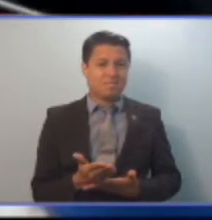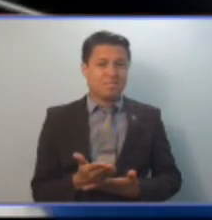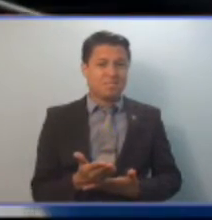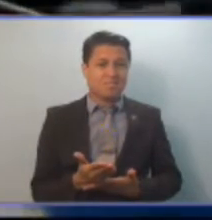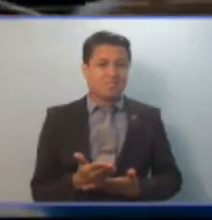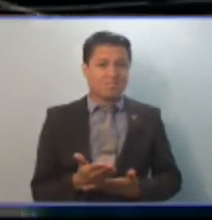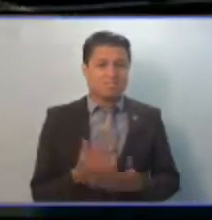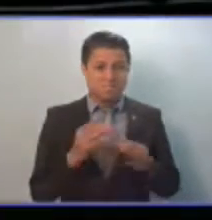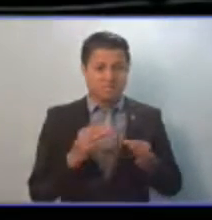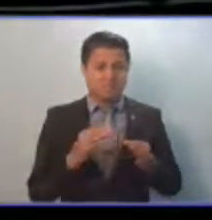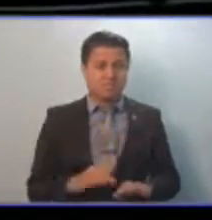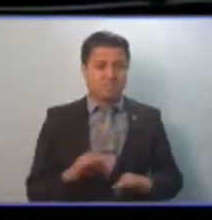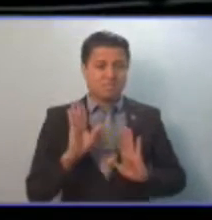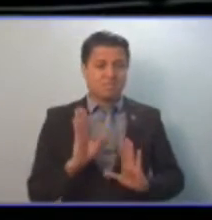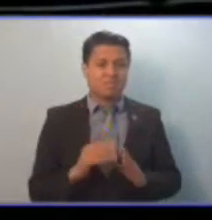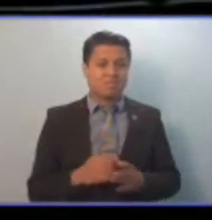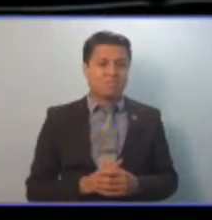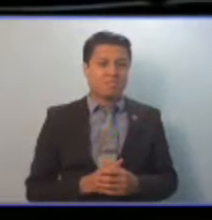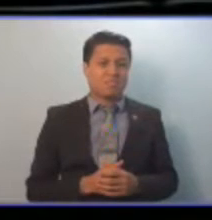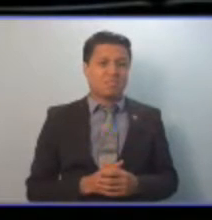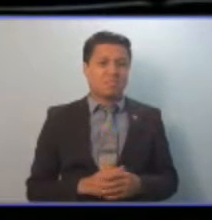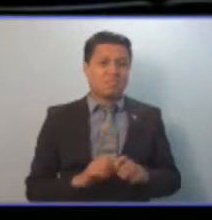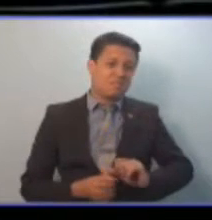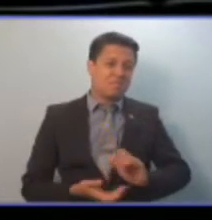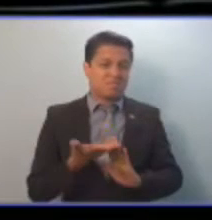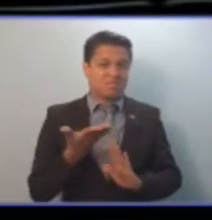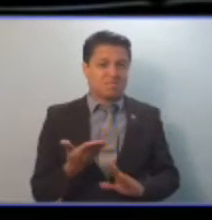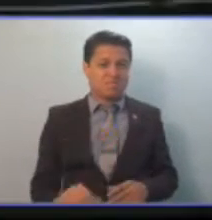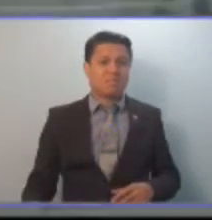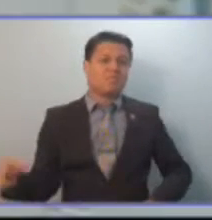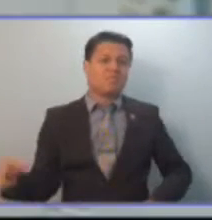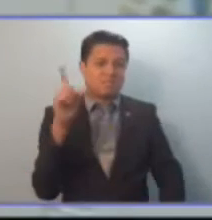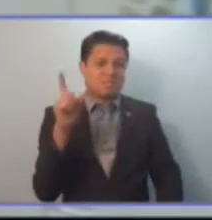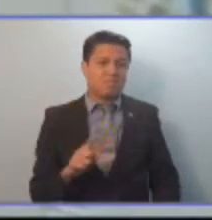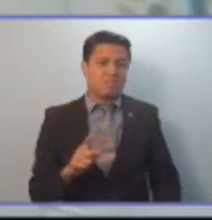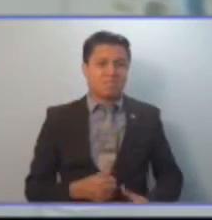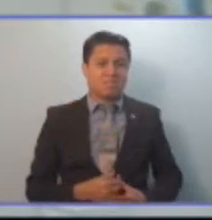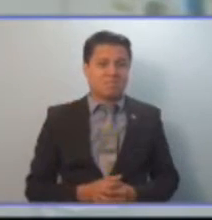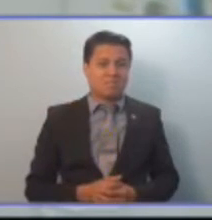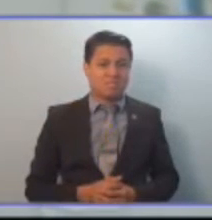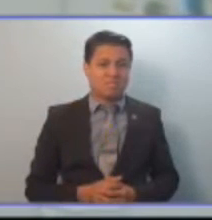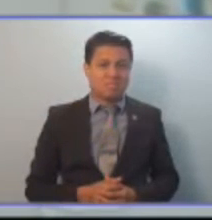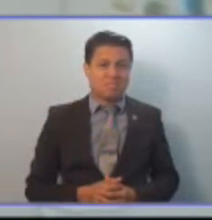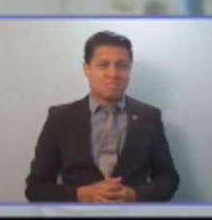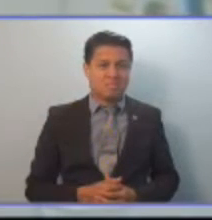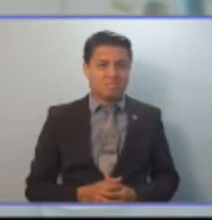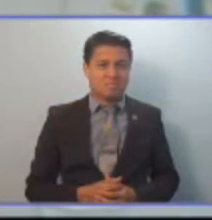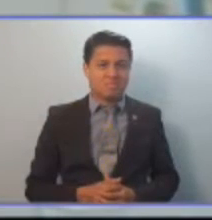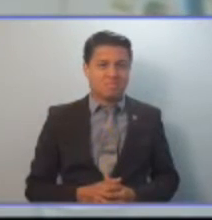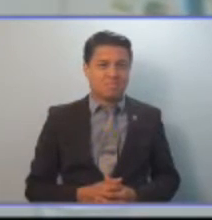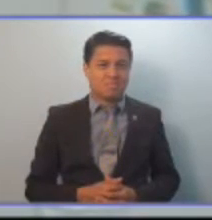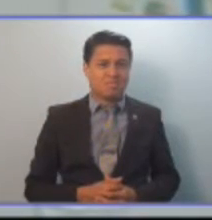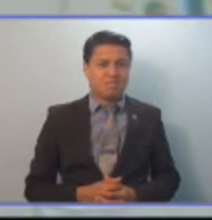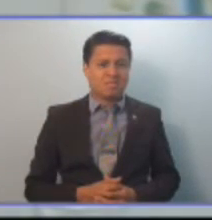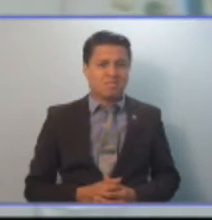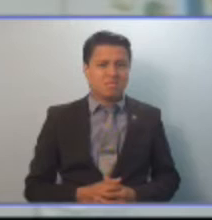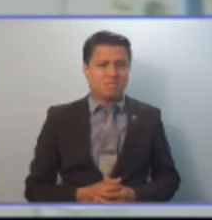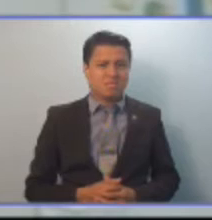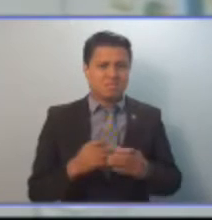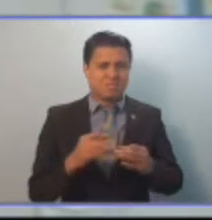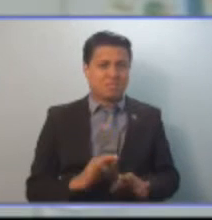contestar inmediatamente y después le voy a desarrollar la pregunta. Para mí sí. Es el de promoción.